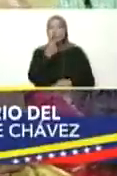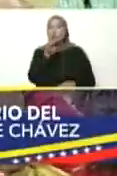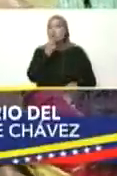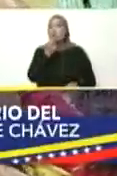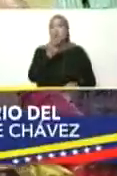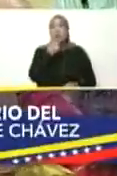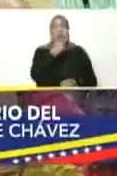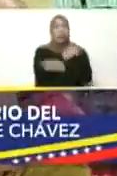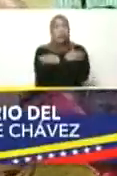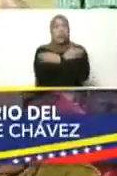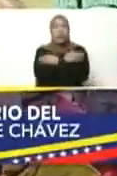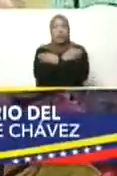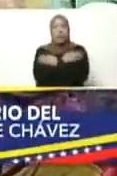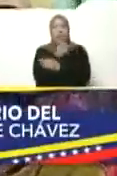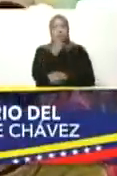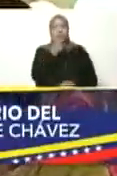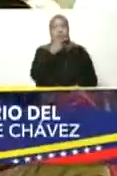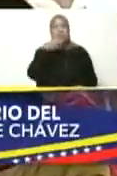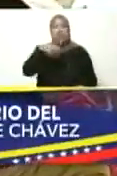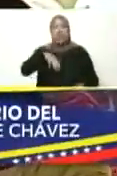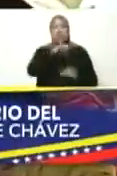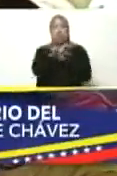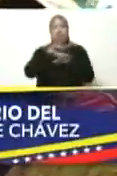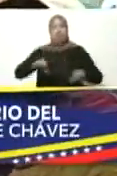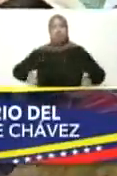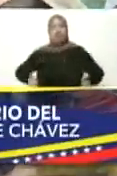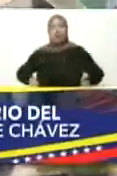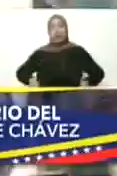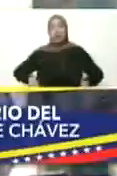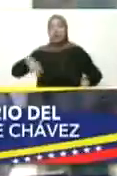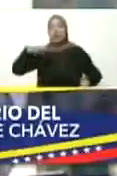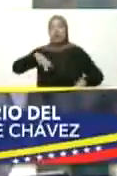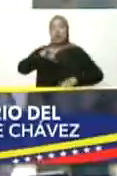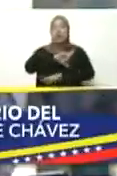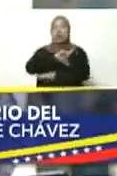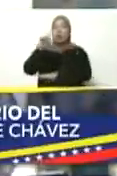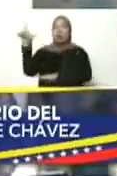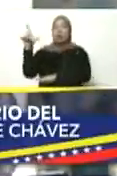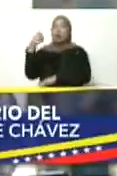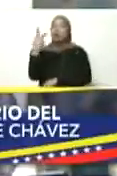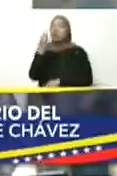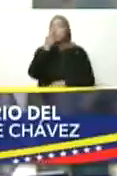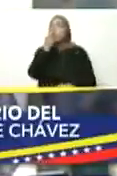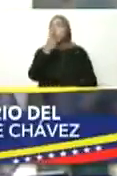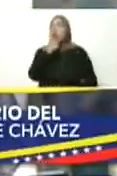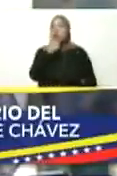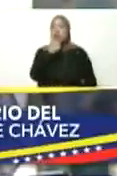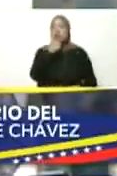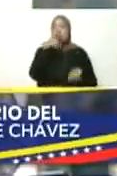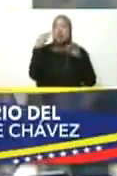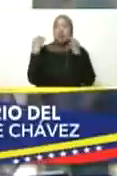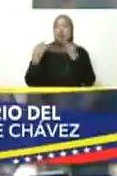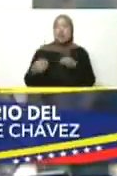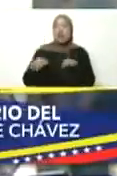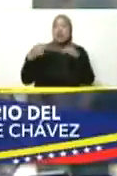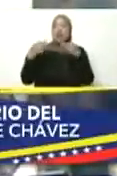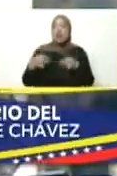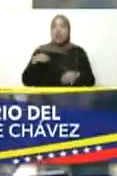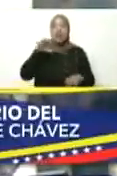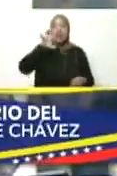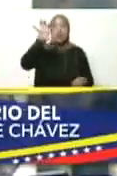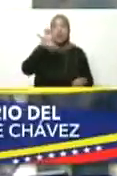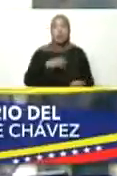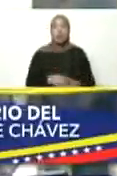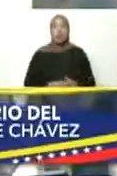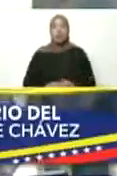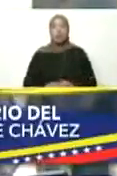hermosísimo. El estado Portuguesa y el estado Lara, dos bellezas naturales de la patria,